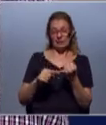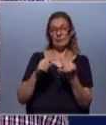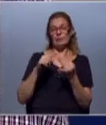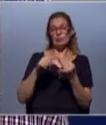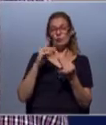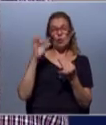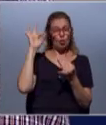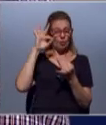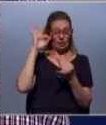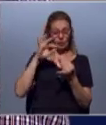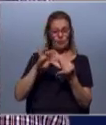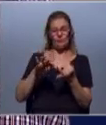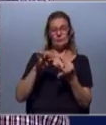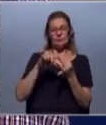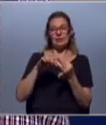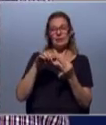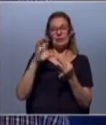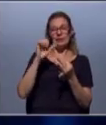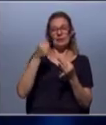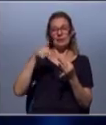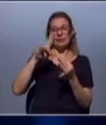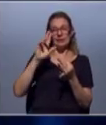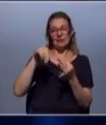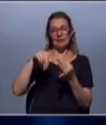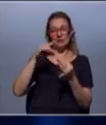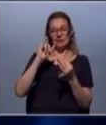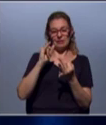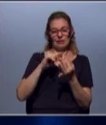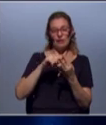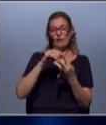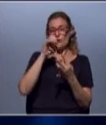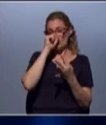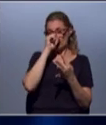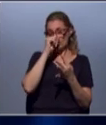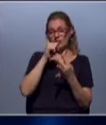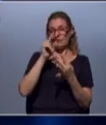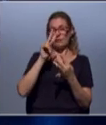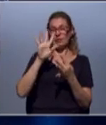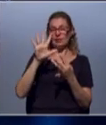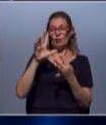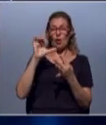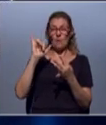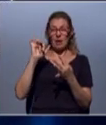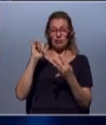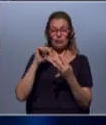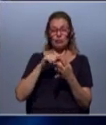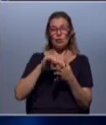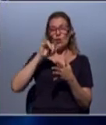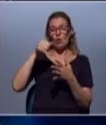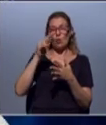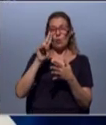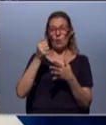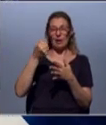bernardina duras no sarandí grande florida 25 de mayo juanico canelones